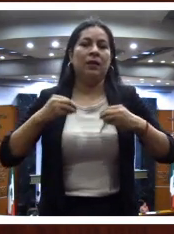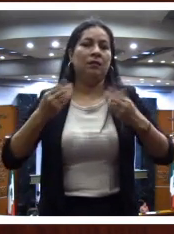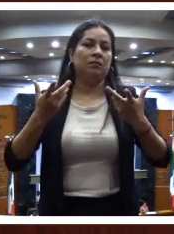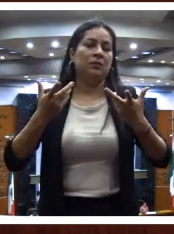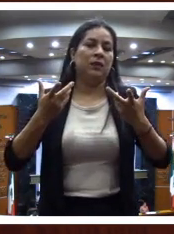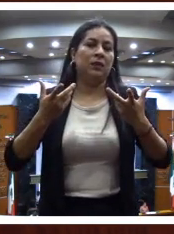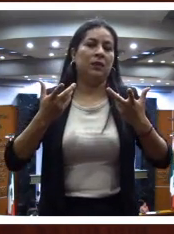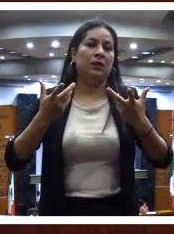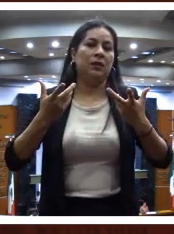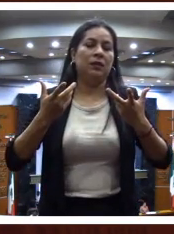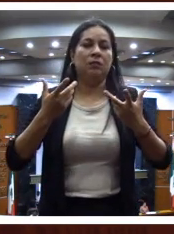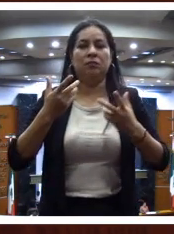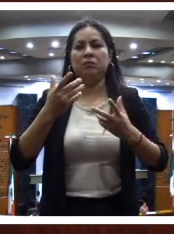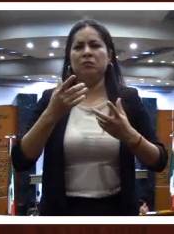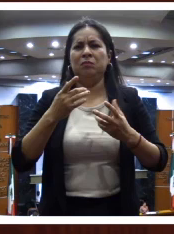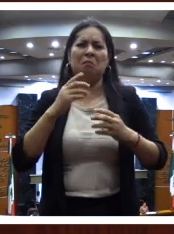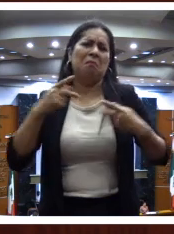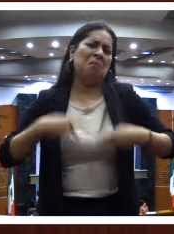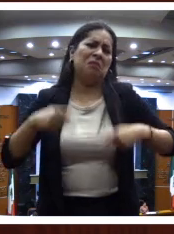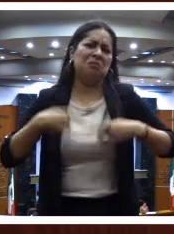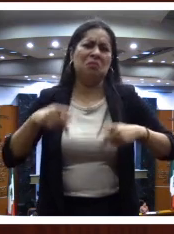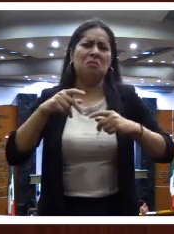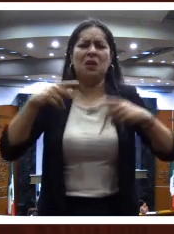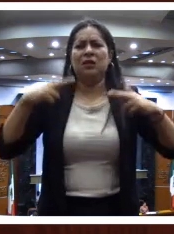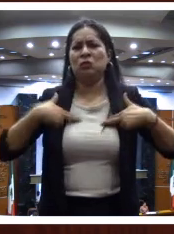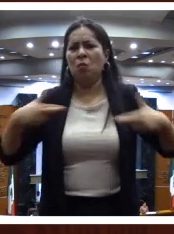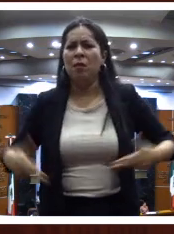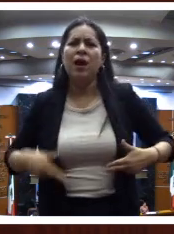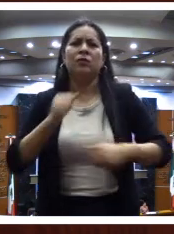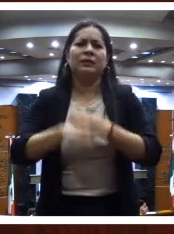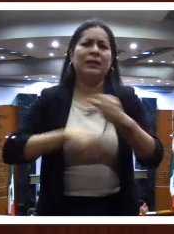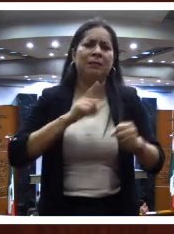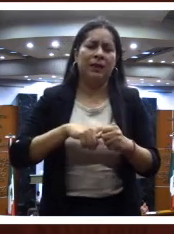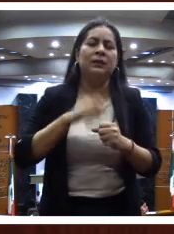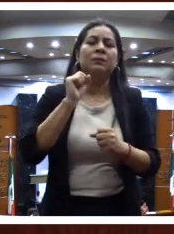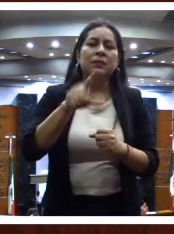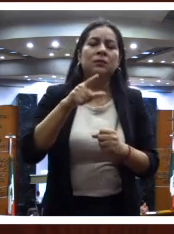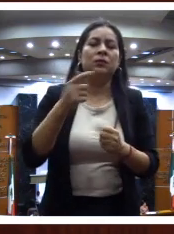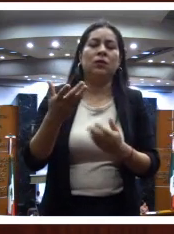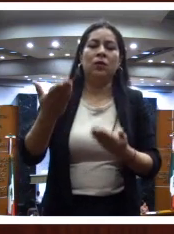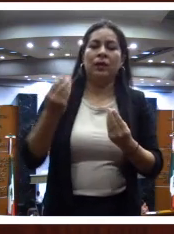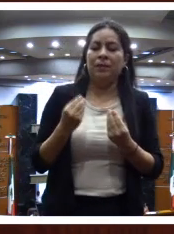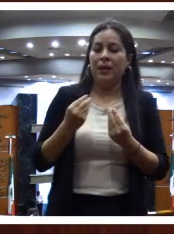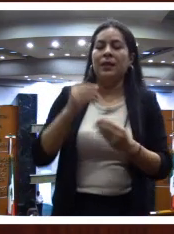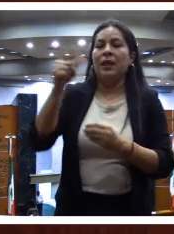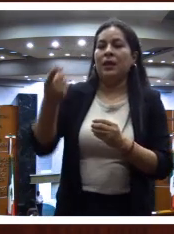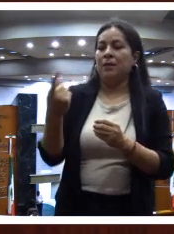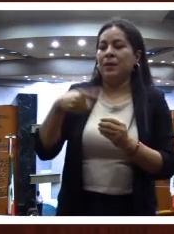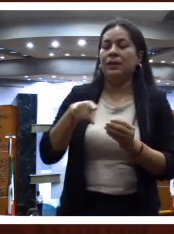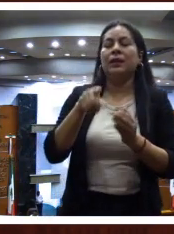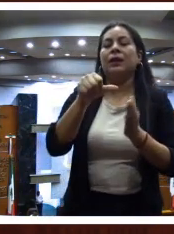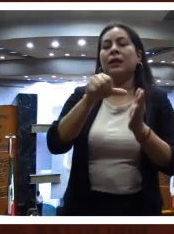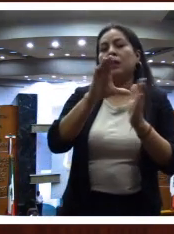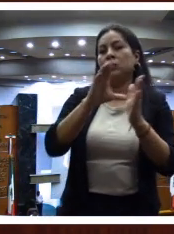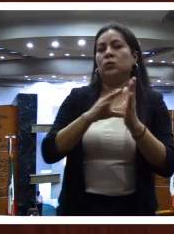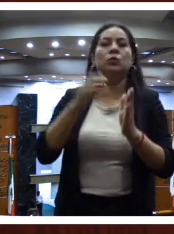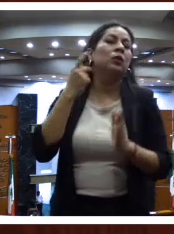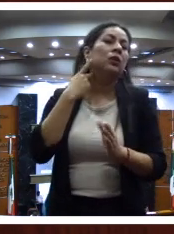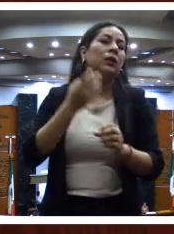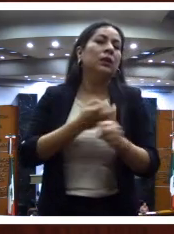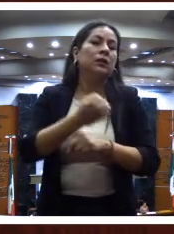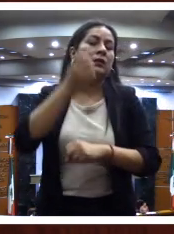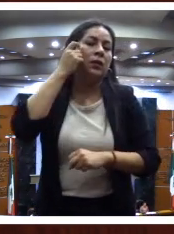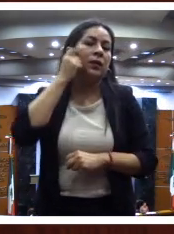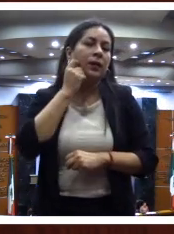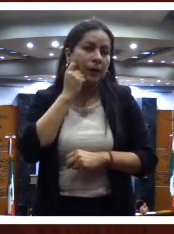sintientes por lo anteriormente expuesto y con las facultades que me otorga la constitución política del Estado libre y